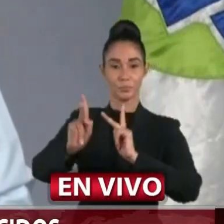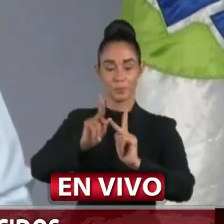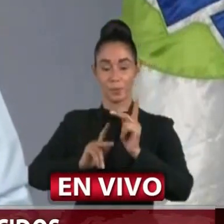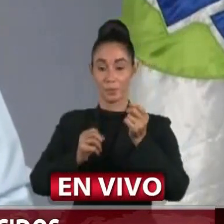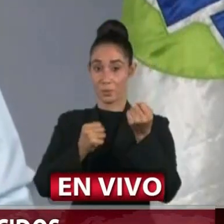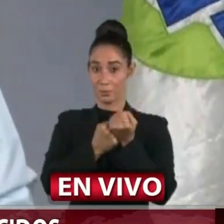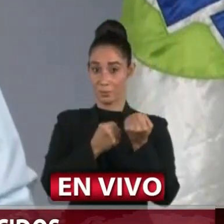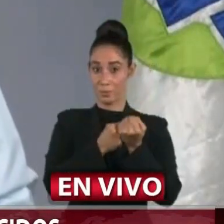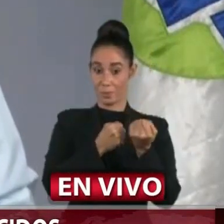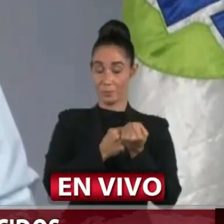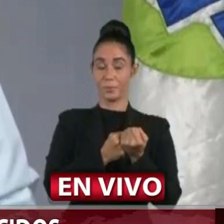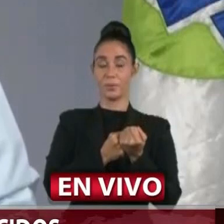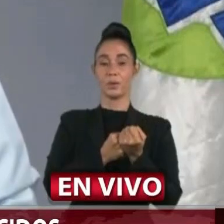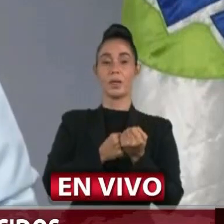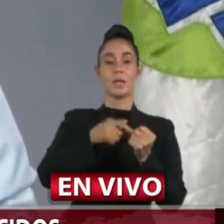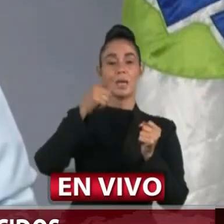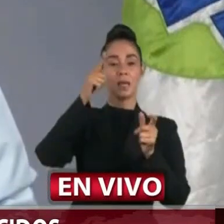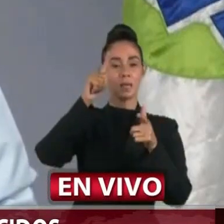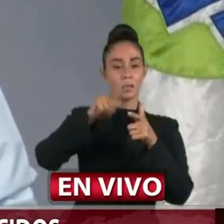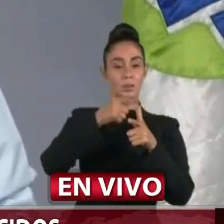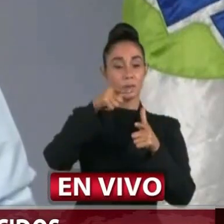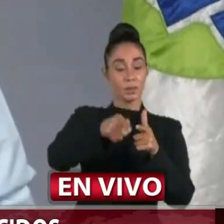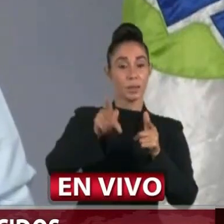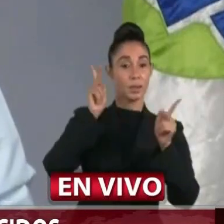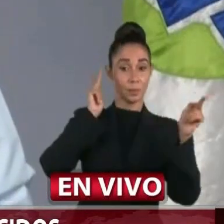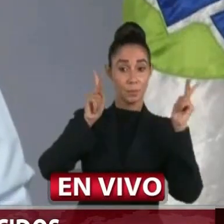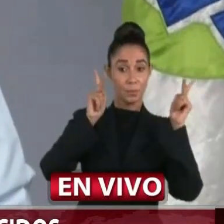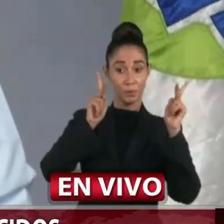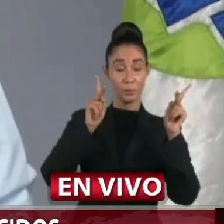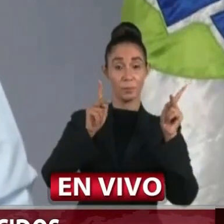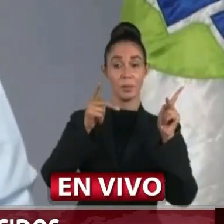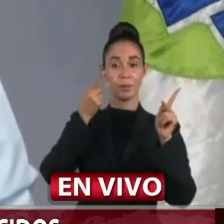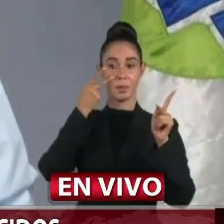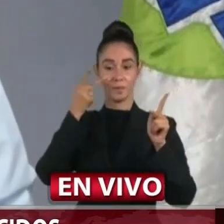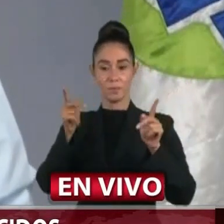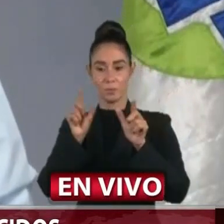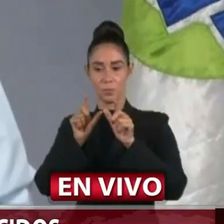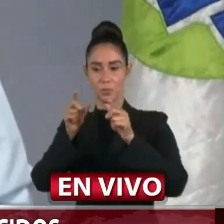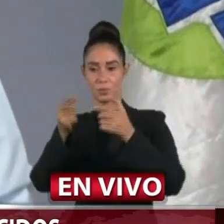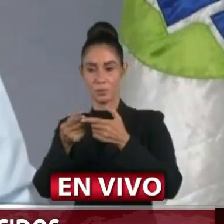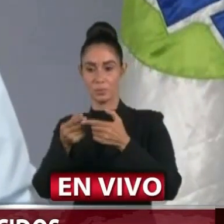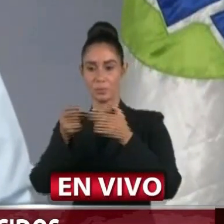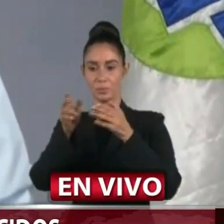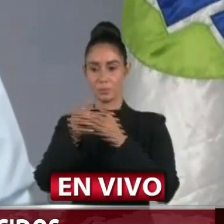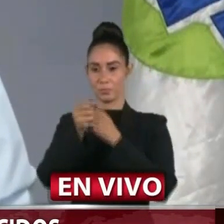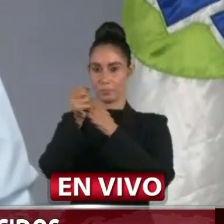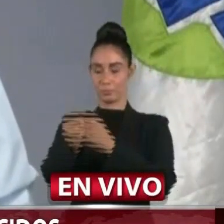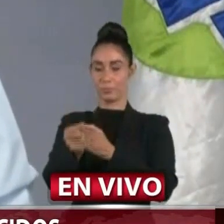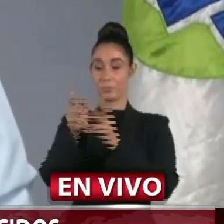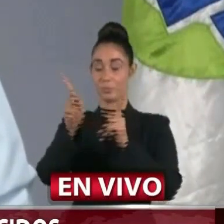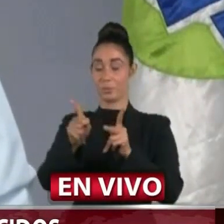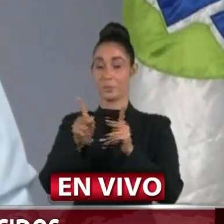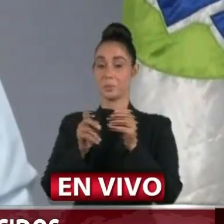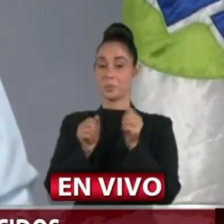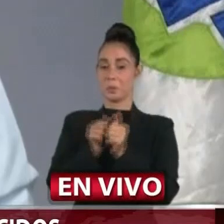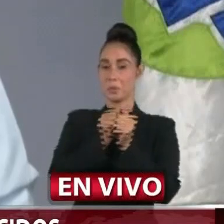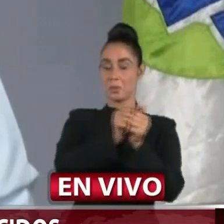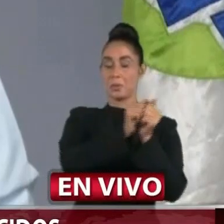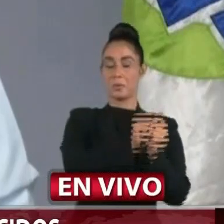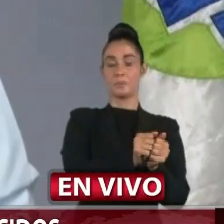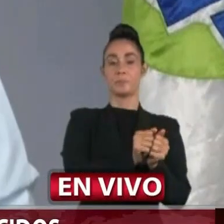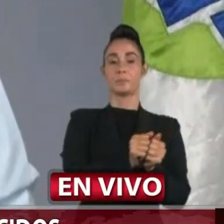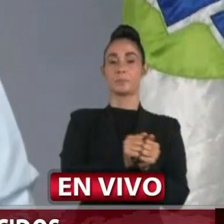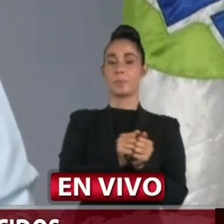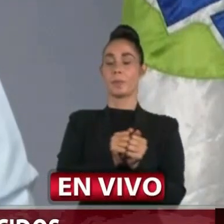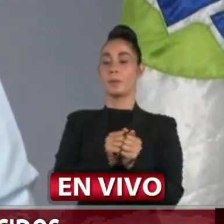visitamos, sea esta una de las actividades más importantes y que debo resaltar. Las